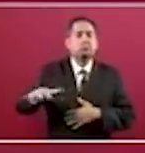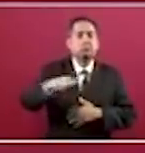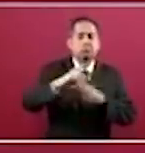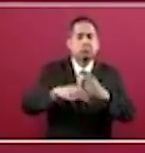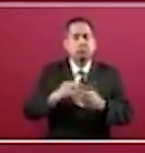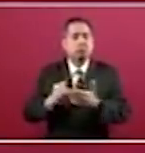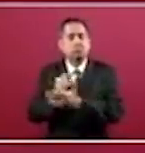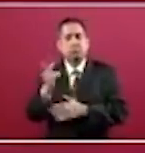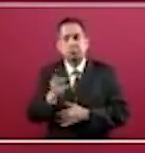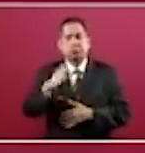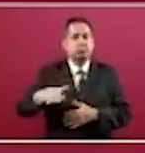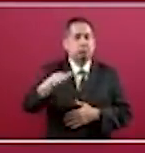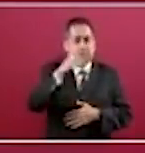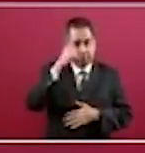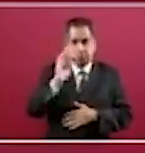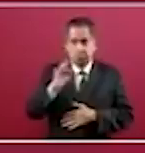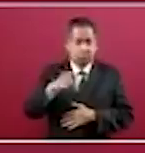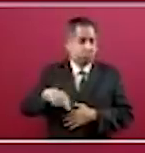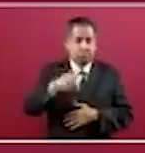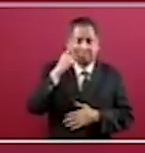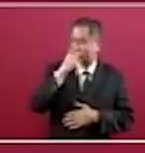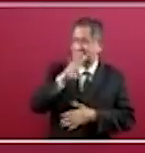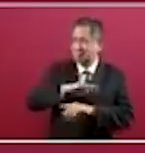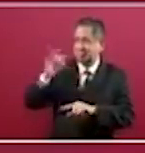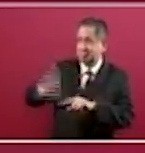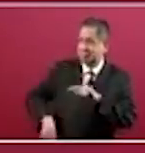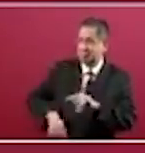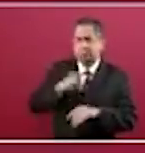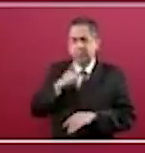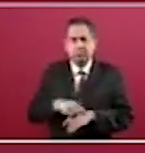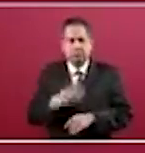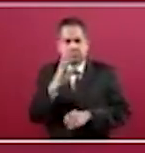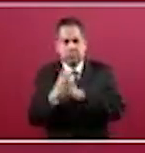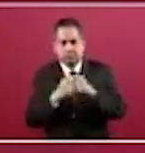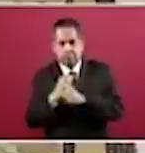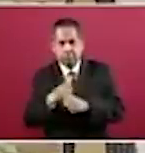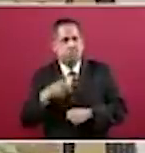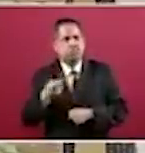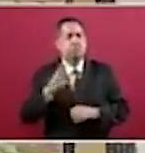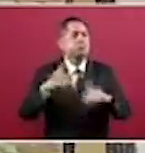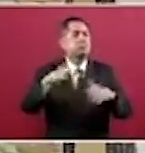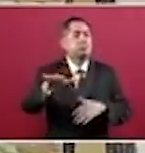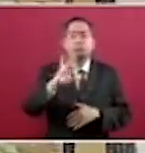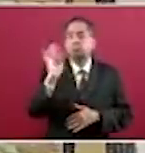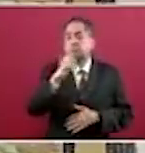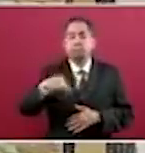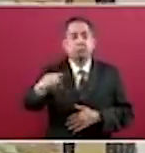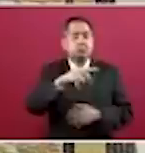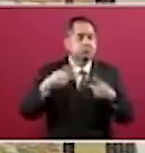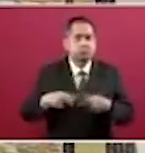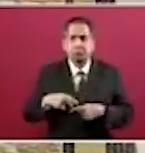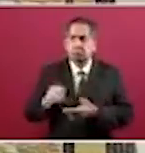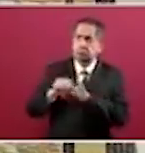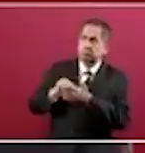someter a la revocación del mandato a mitad del sexenio. Y si la gente dice